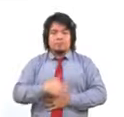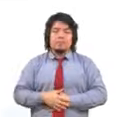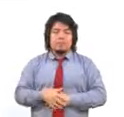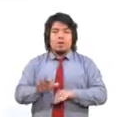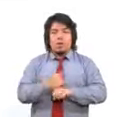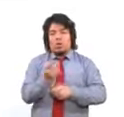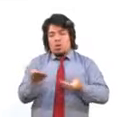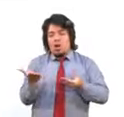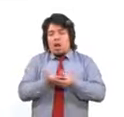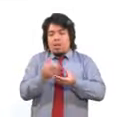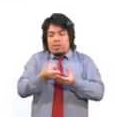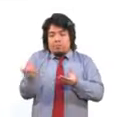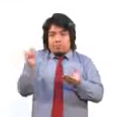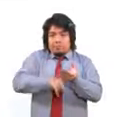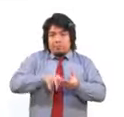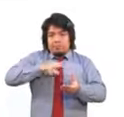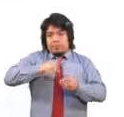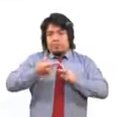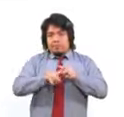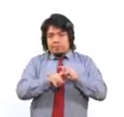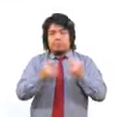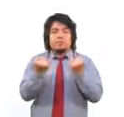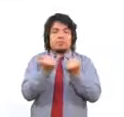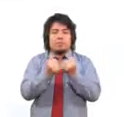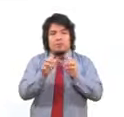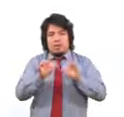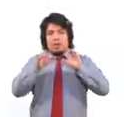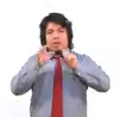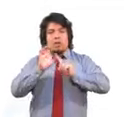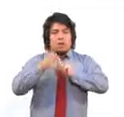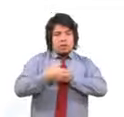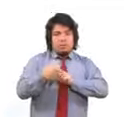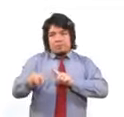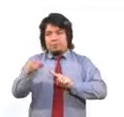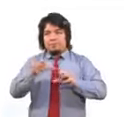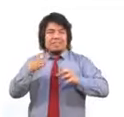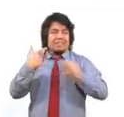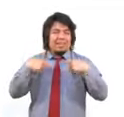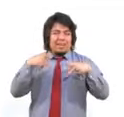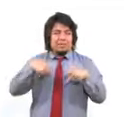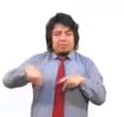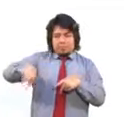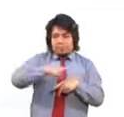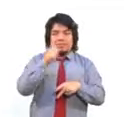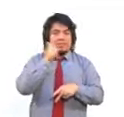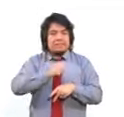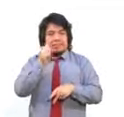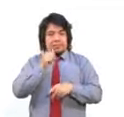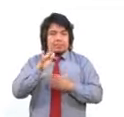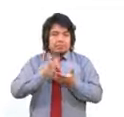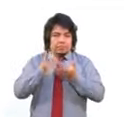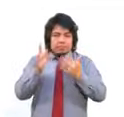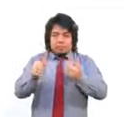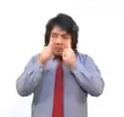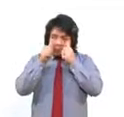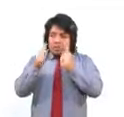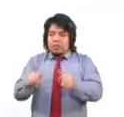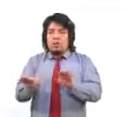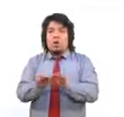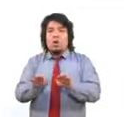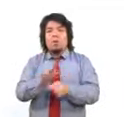carpetas de investigación, y el Consejo Ciudadano, a quien siempre agradecemos la atención y el seguimiento que